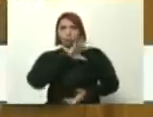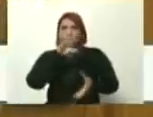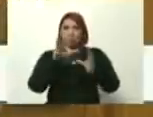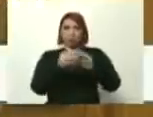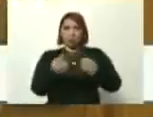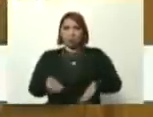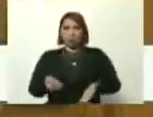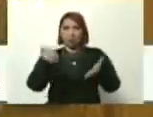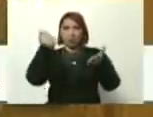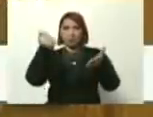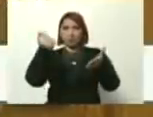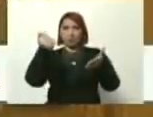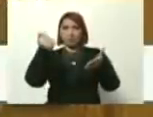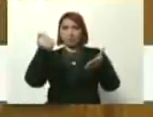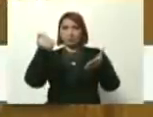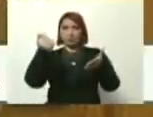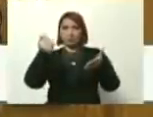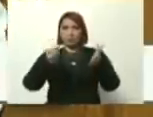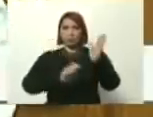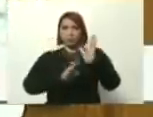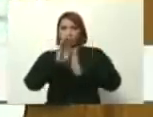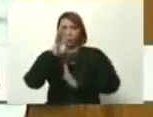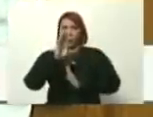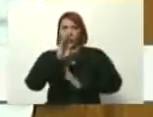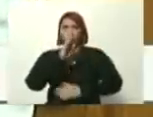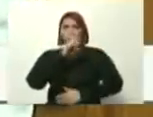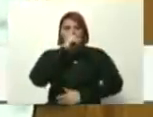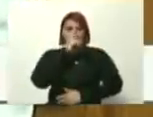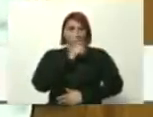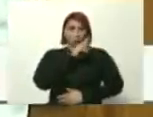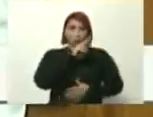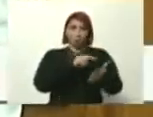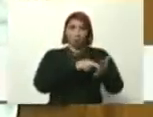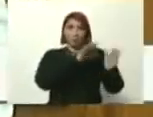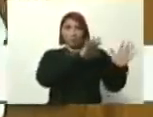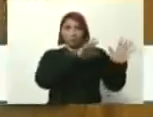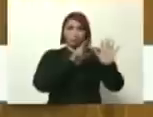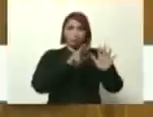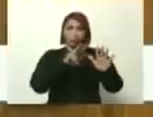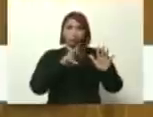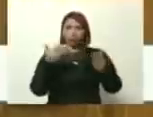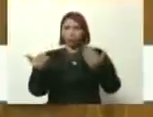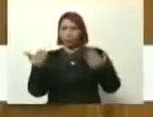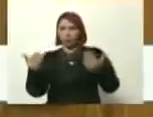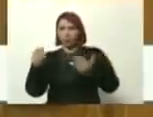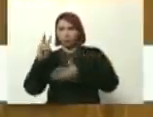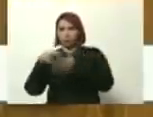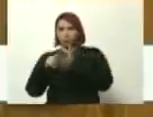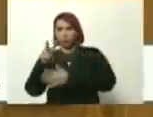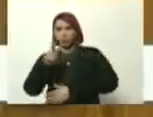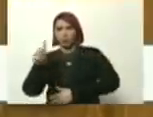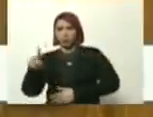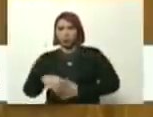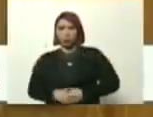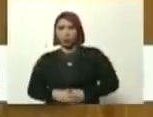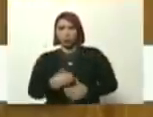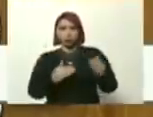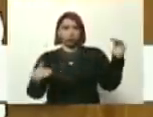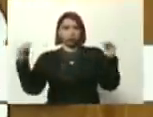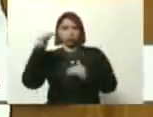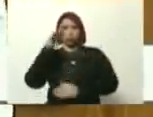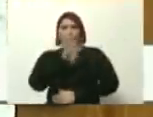y producción que han crecido entre el año 2018 y 2021 en un 42%. En el